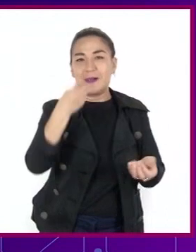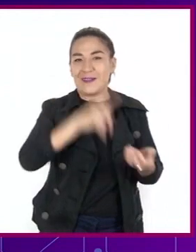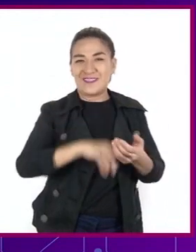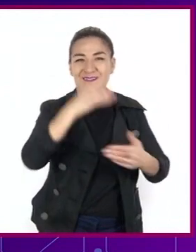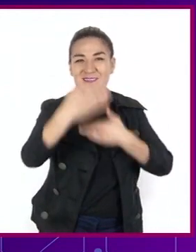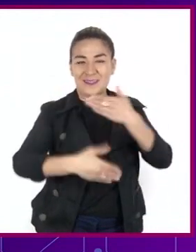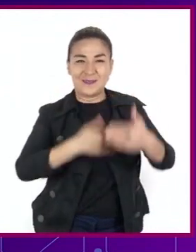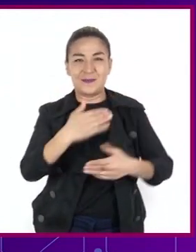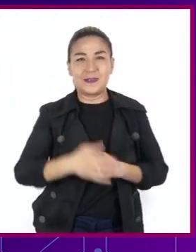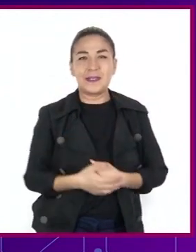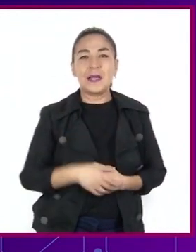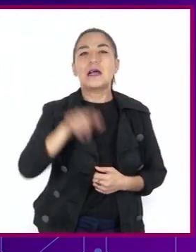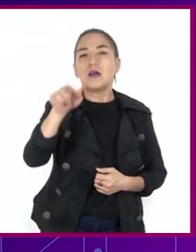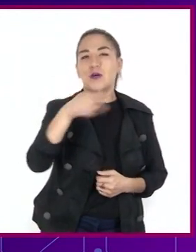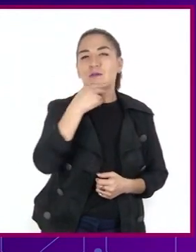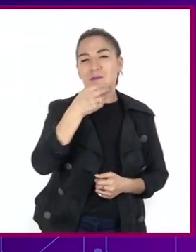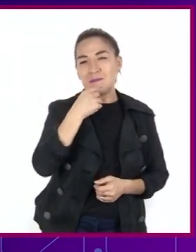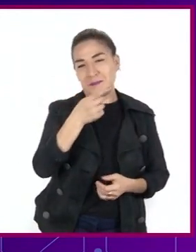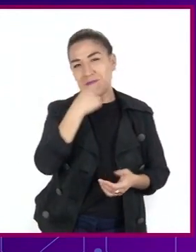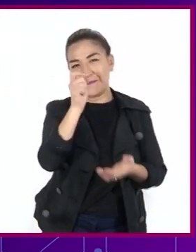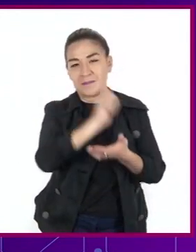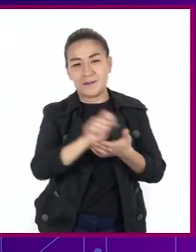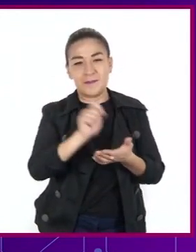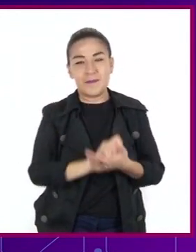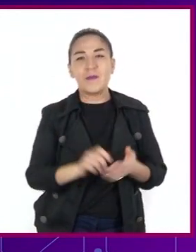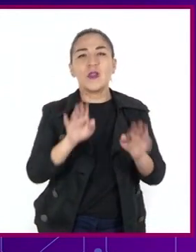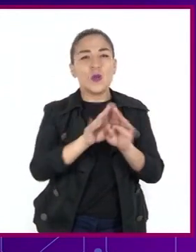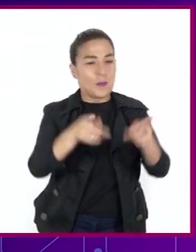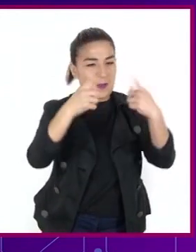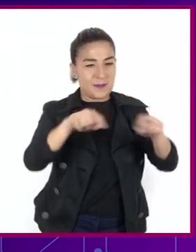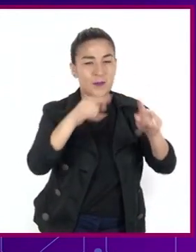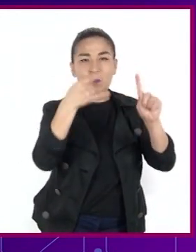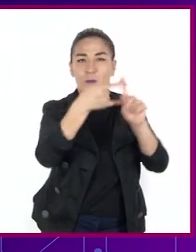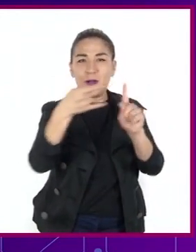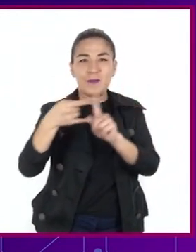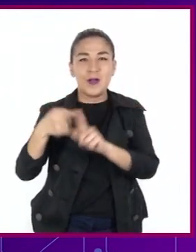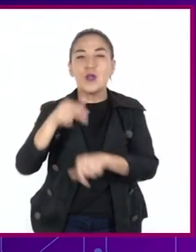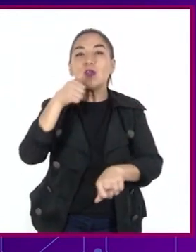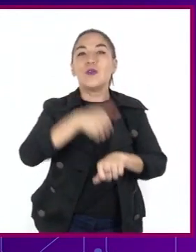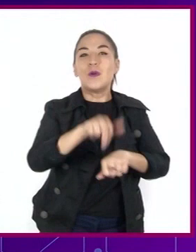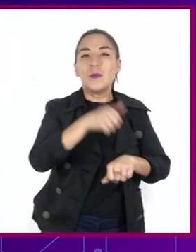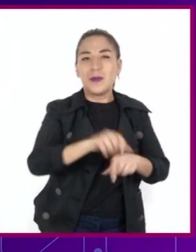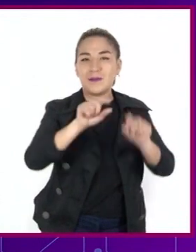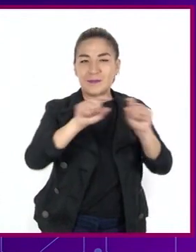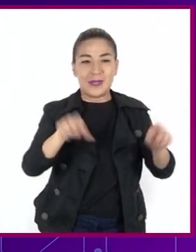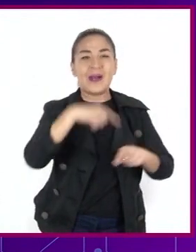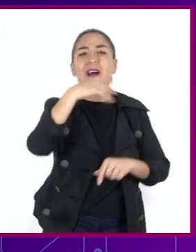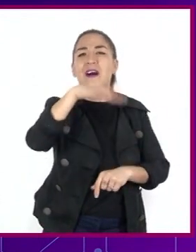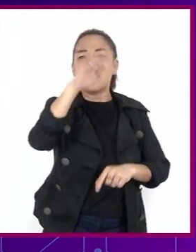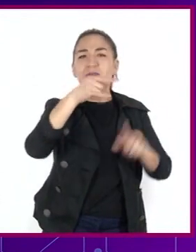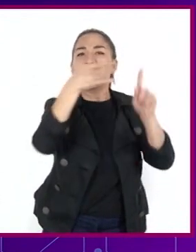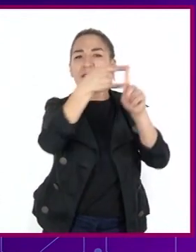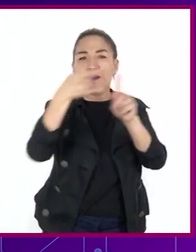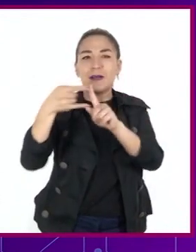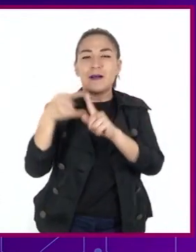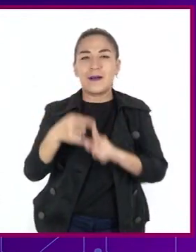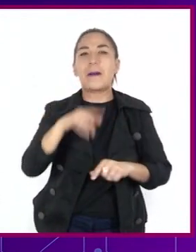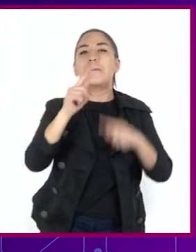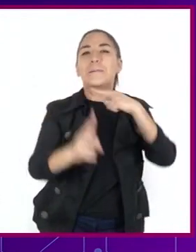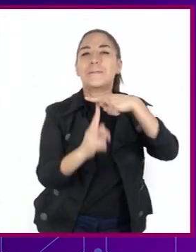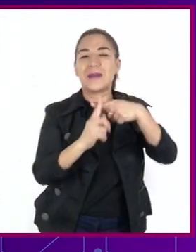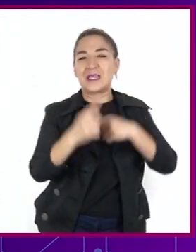secuencia. Él escribe: los cuadrados de abajo son el número de la posición y arriba son el número de la posición más